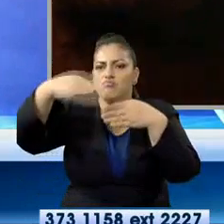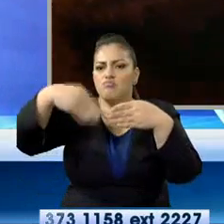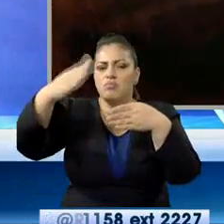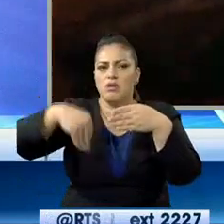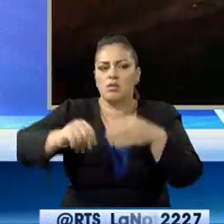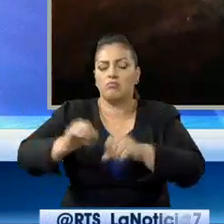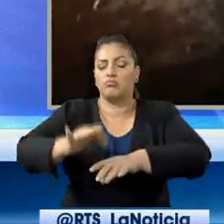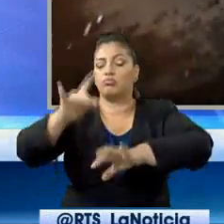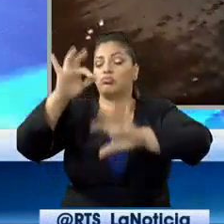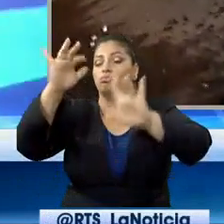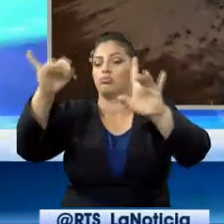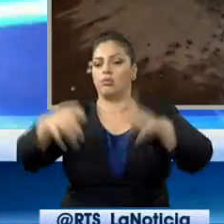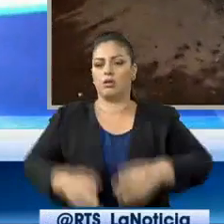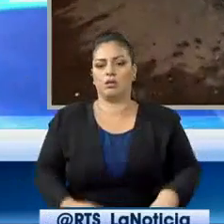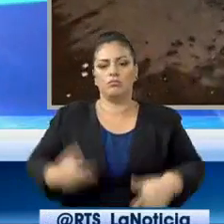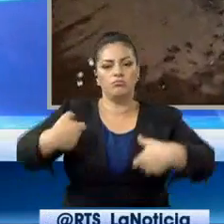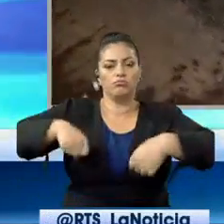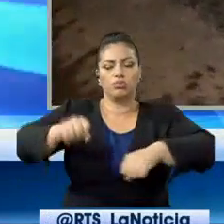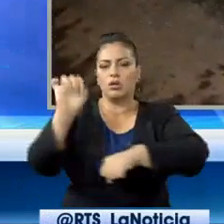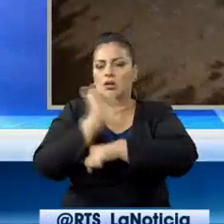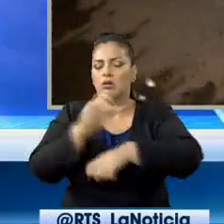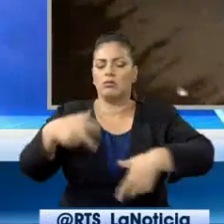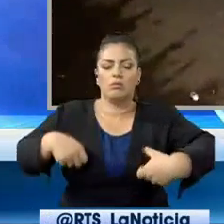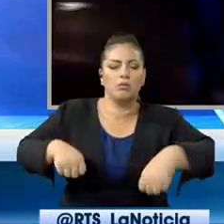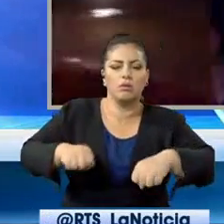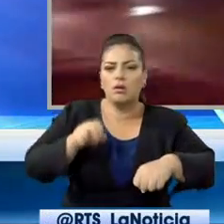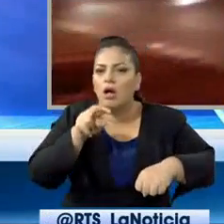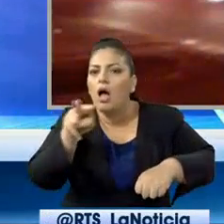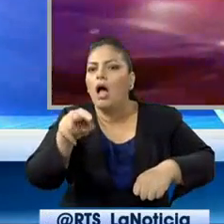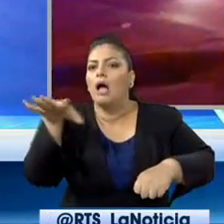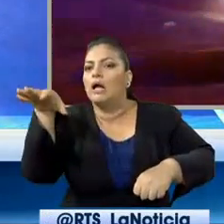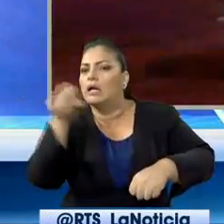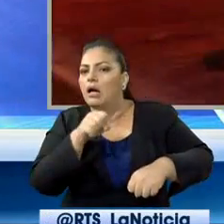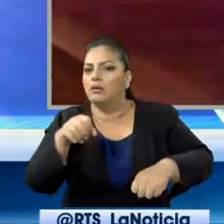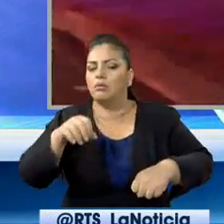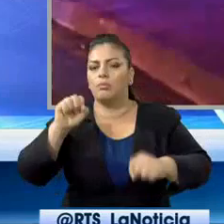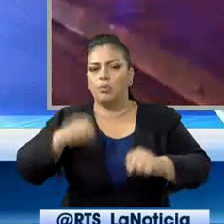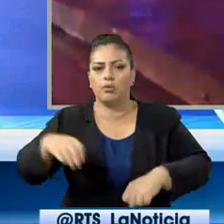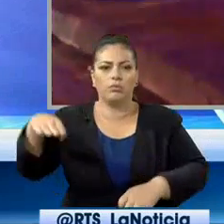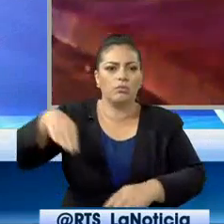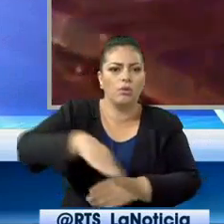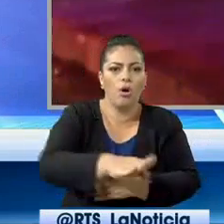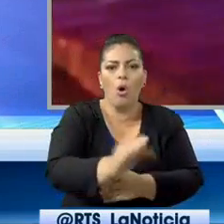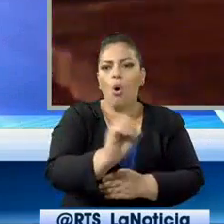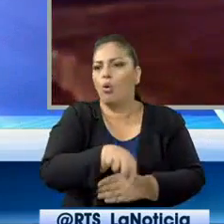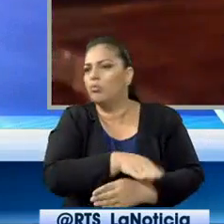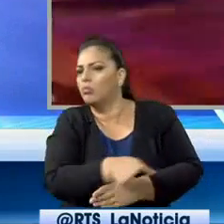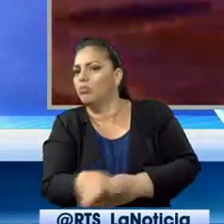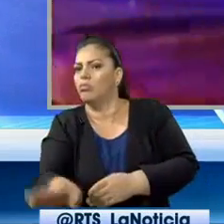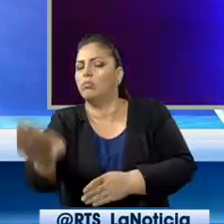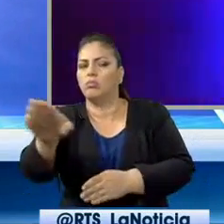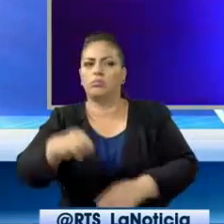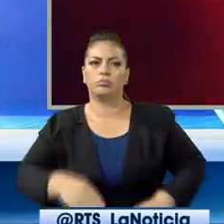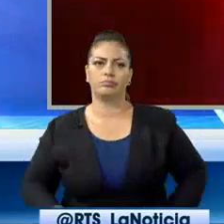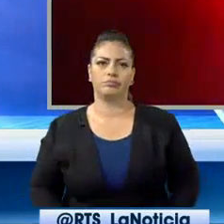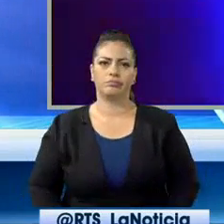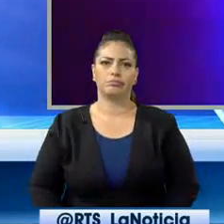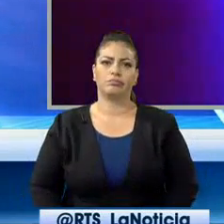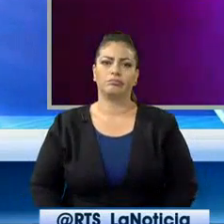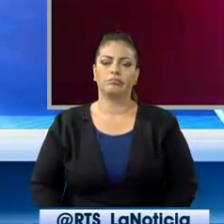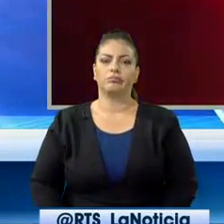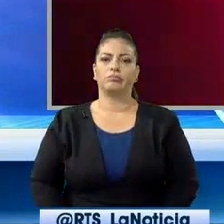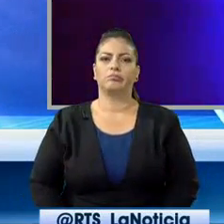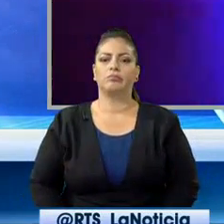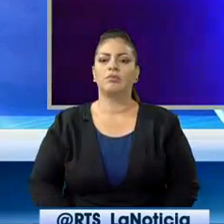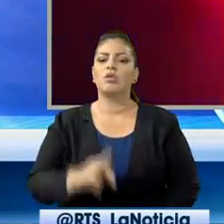son derivadores, es decir, si uno está en el carril izquierdo, para salir al carril derecho. Aparte, Hugo, de los radares. Sí hay, pero ya